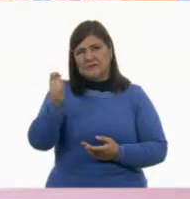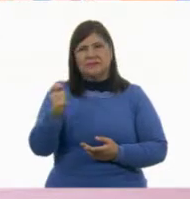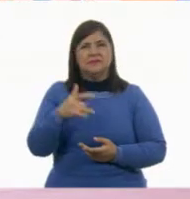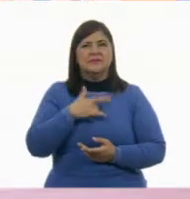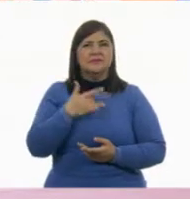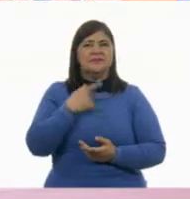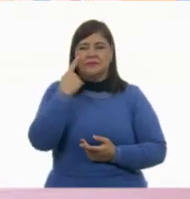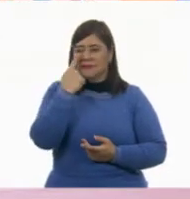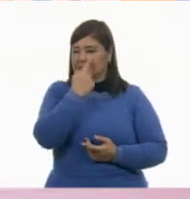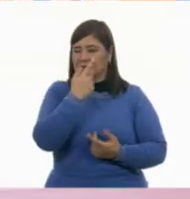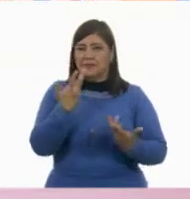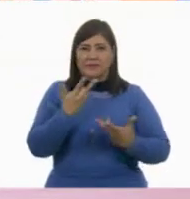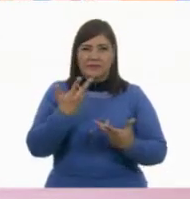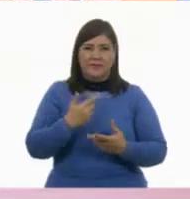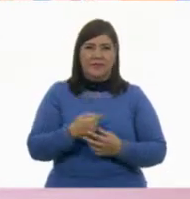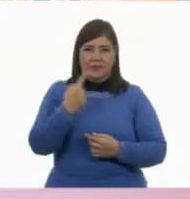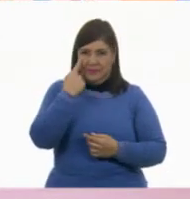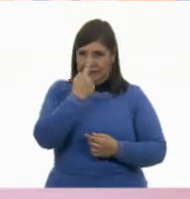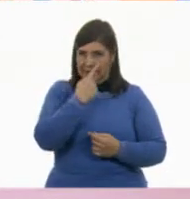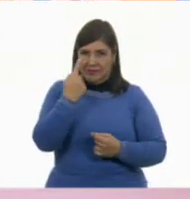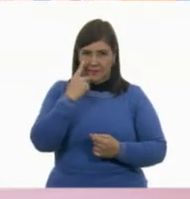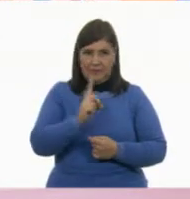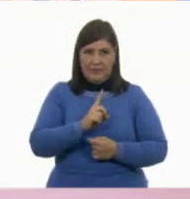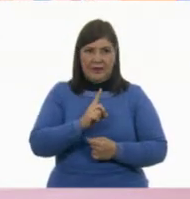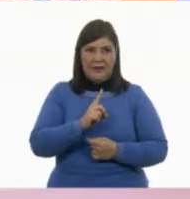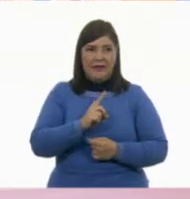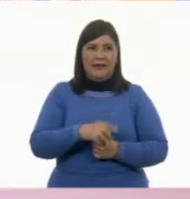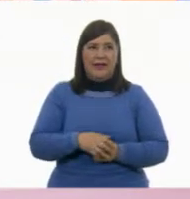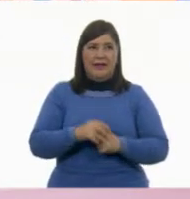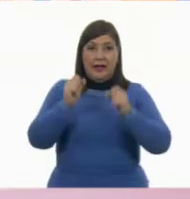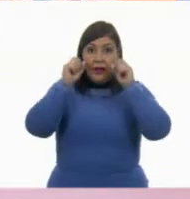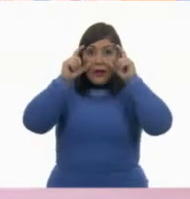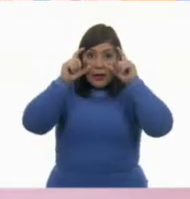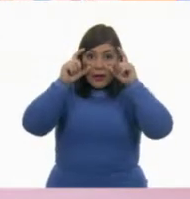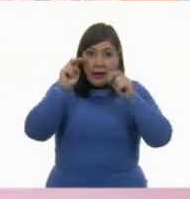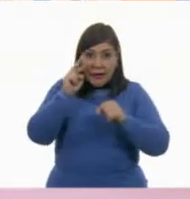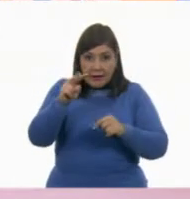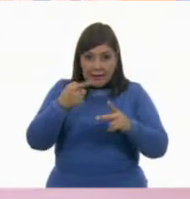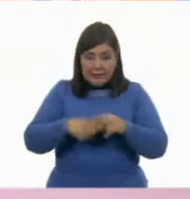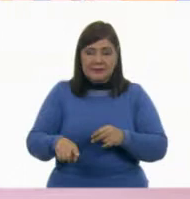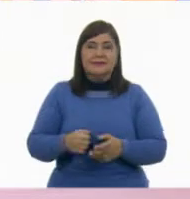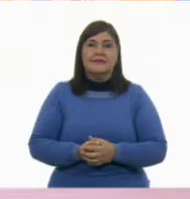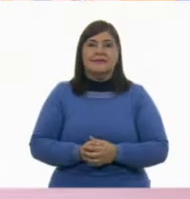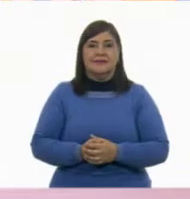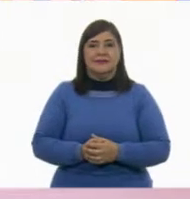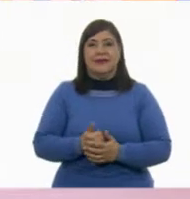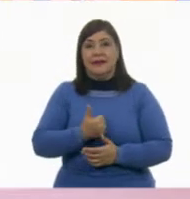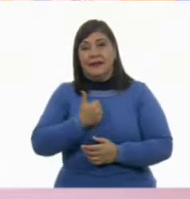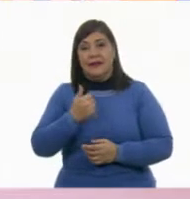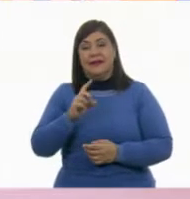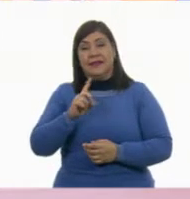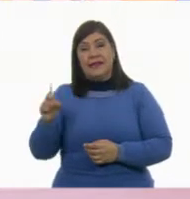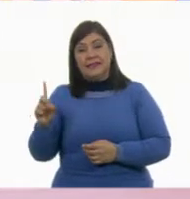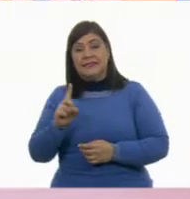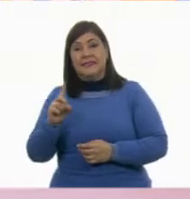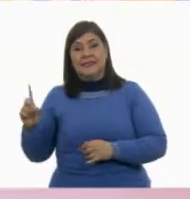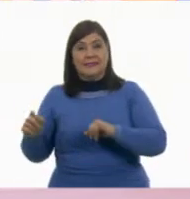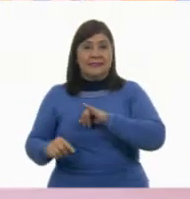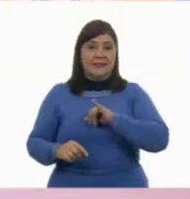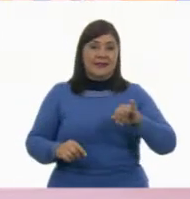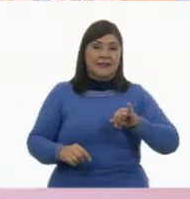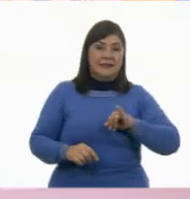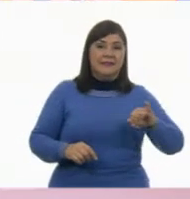bien. Ok, a ver, empezamos. ¿Listos? Ya. Listos. Abran bien sus ojos. Ok, empezamos. Ya. Derecha,